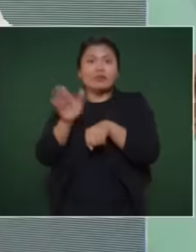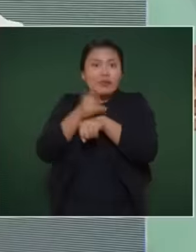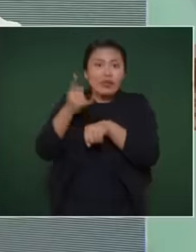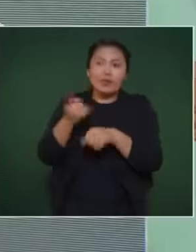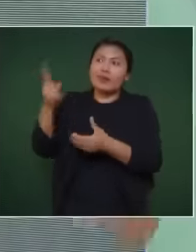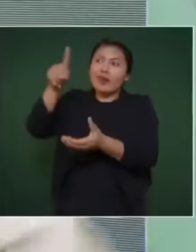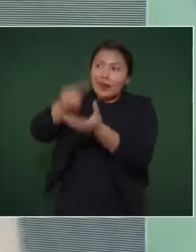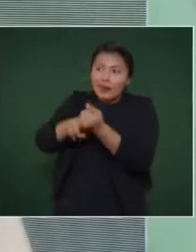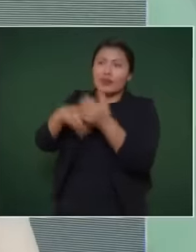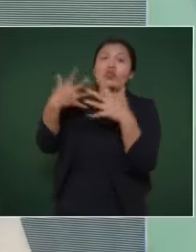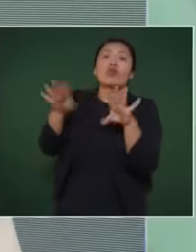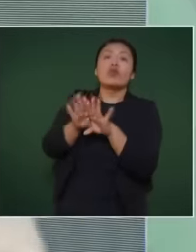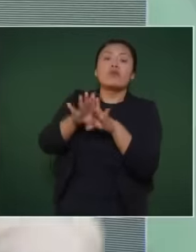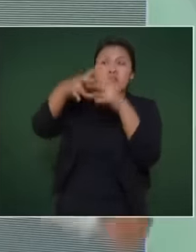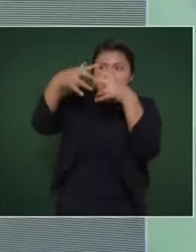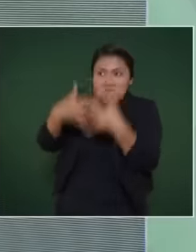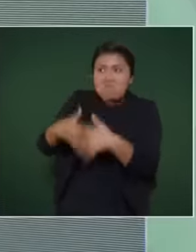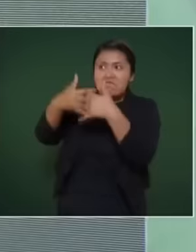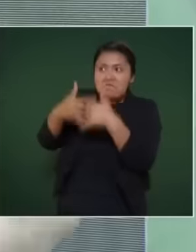Como los